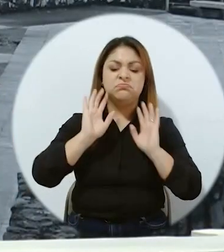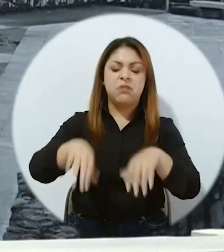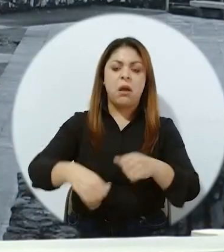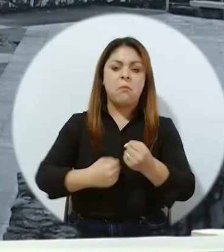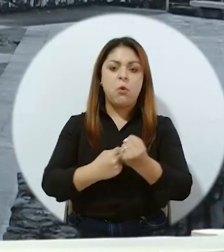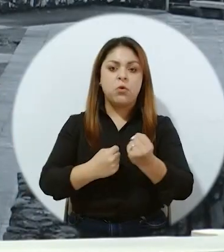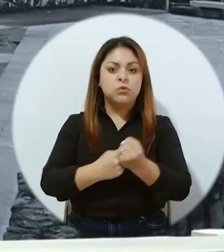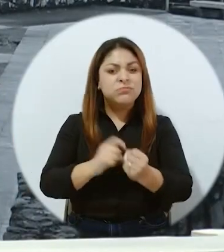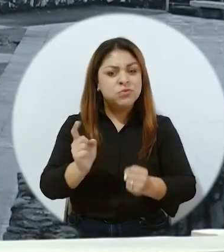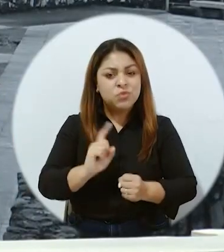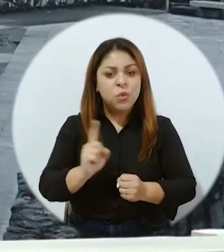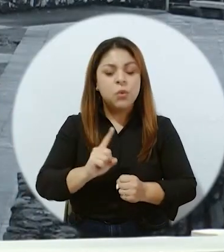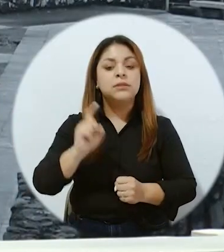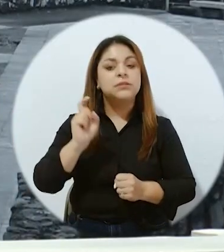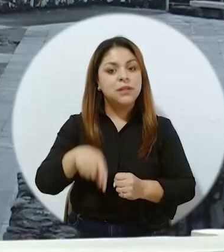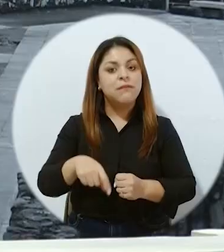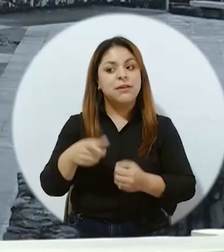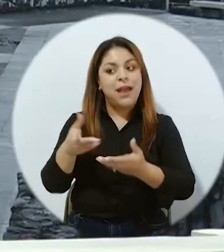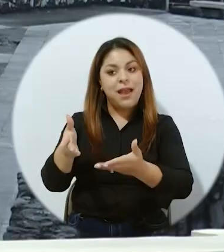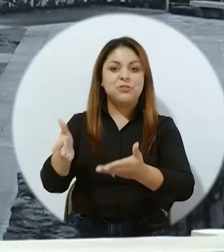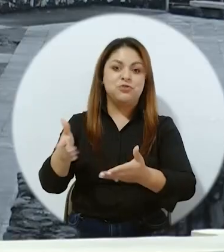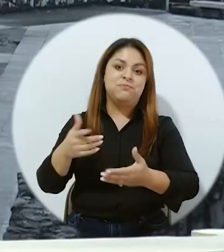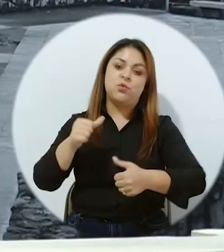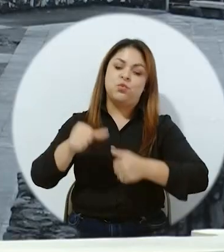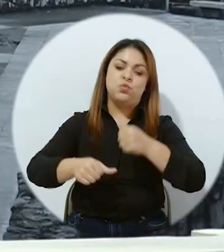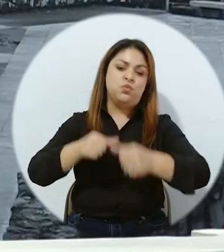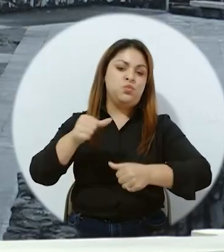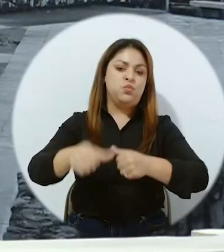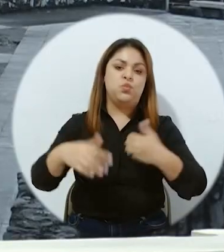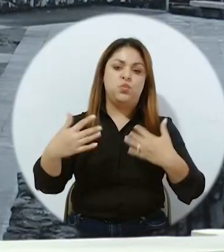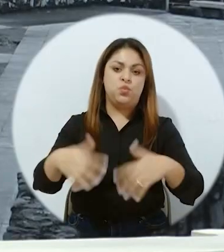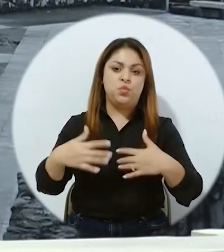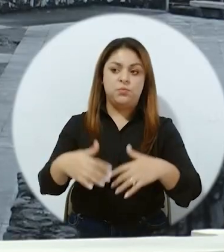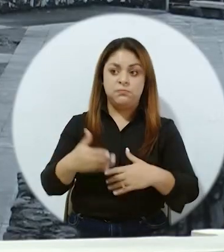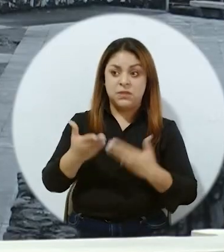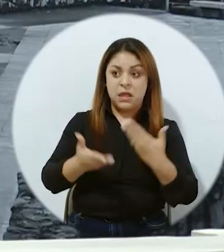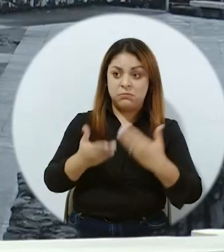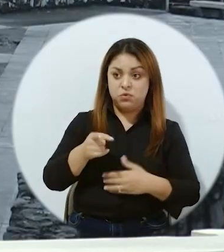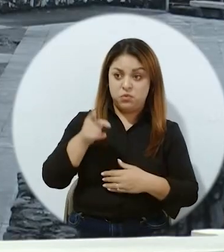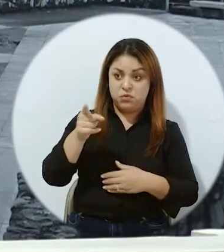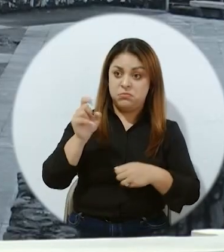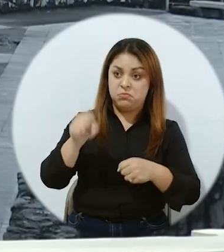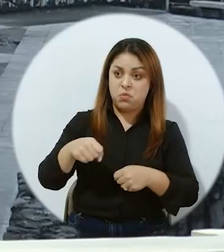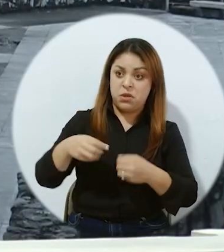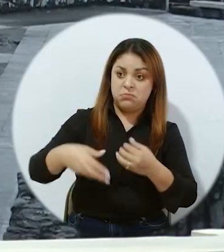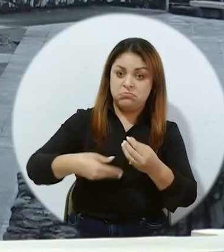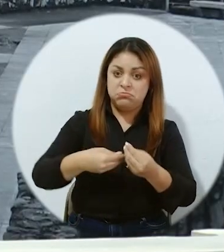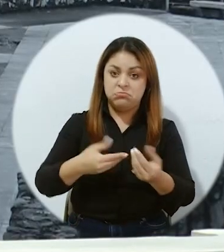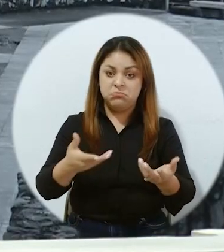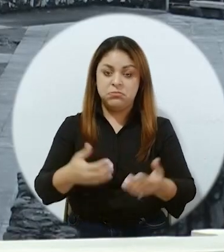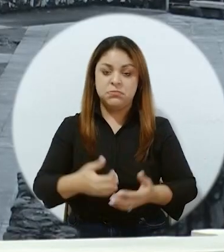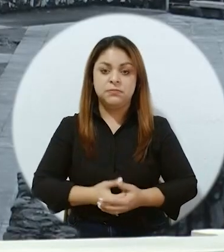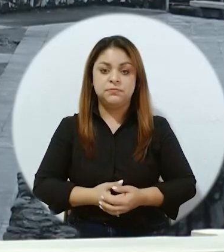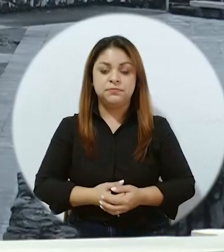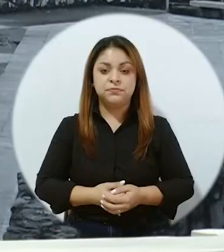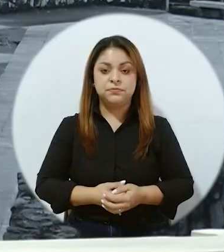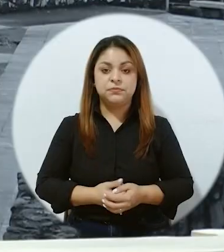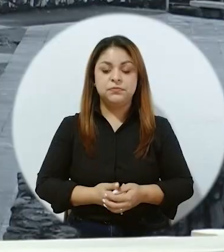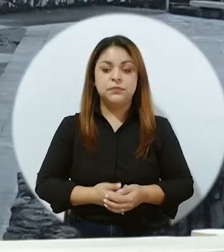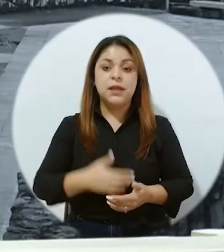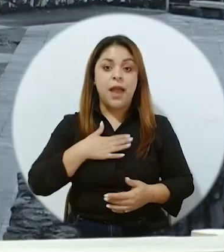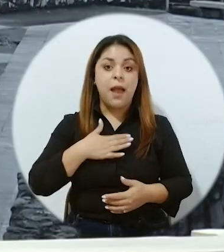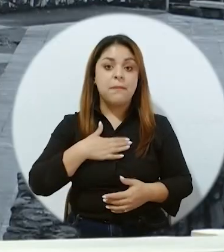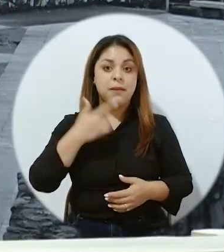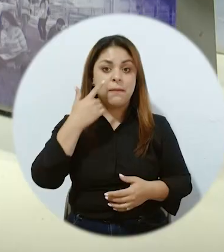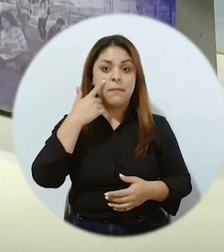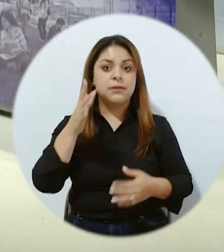no hay apoyo, pero a pesar de eso se está haciendo y se está resistiendo desde los territorios. No sé si Marlene también quisiera ahondar un poquito en eso. A mí